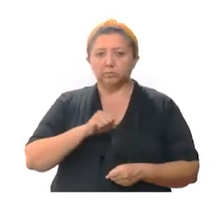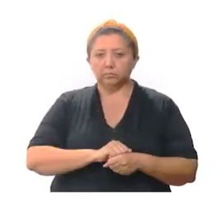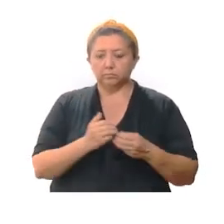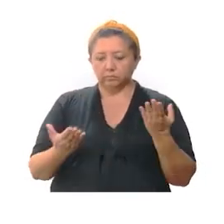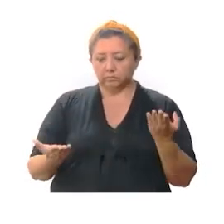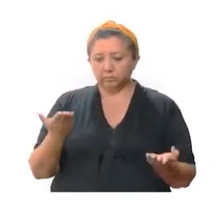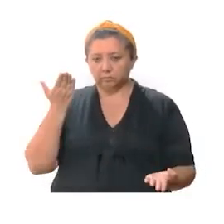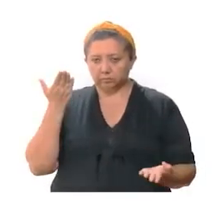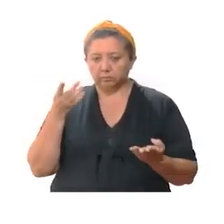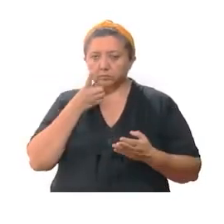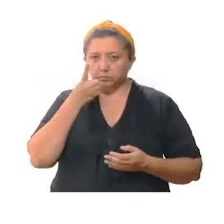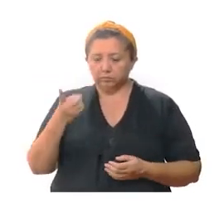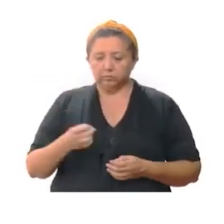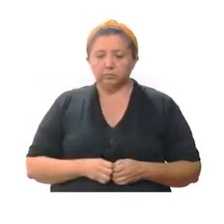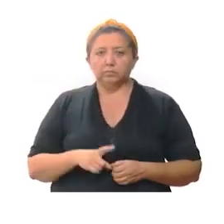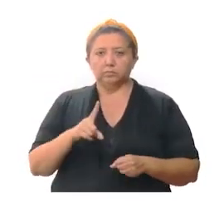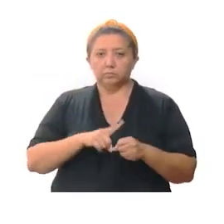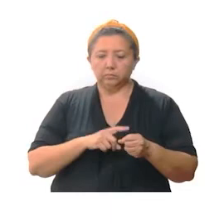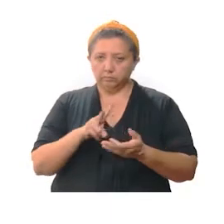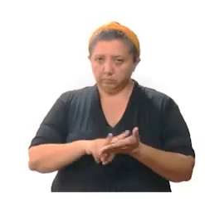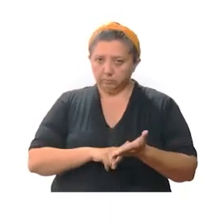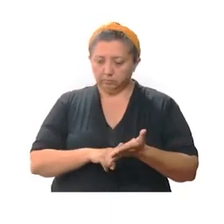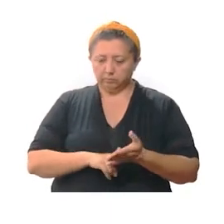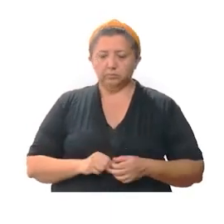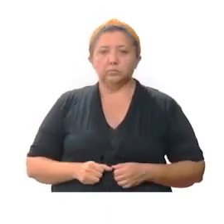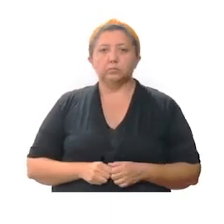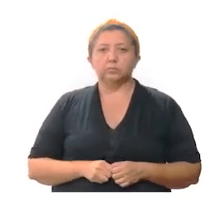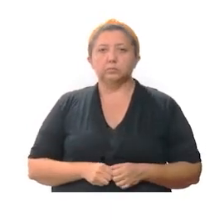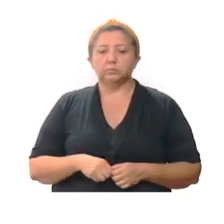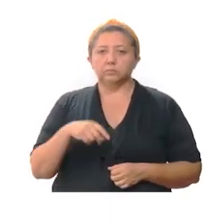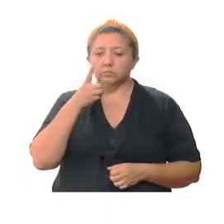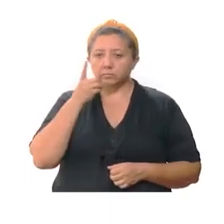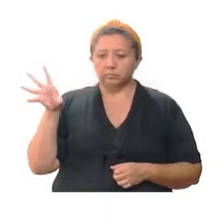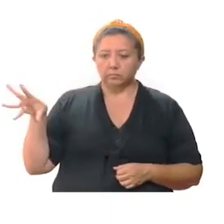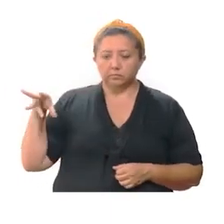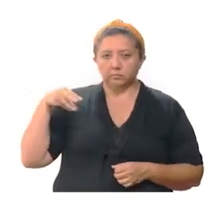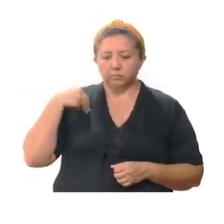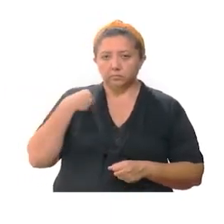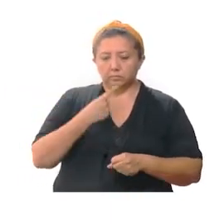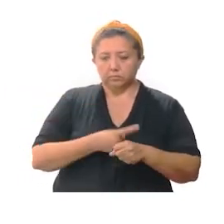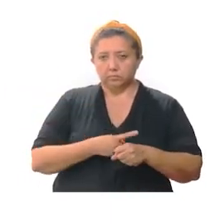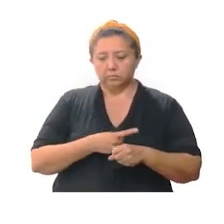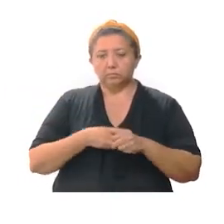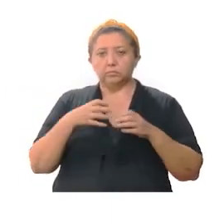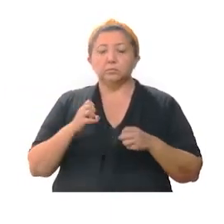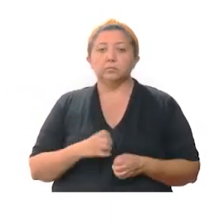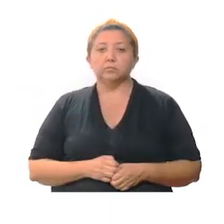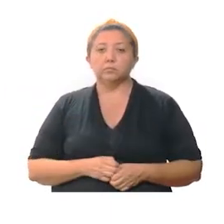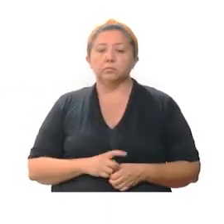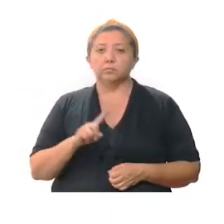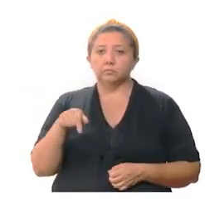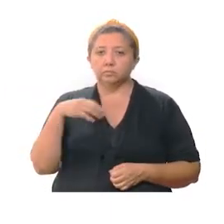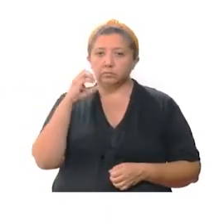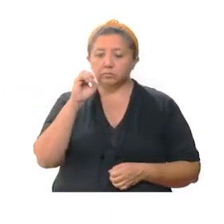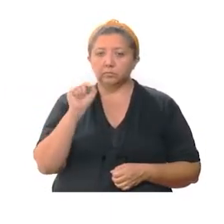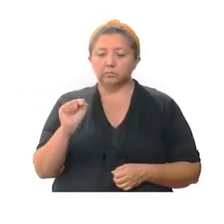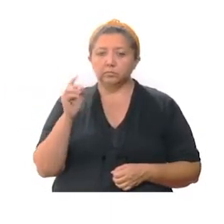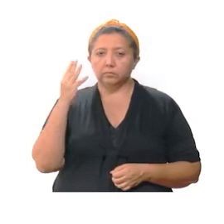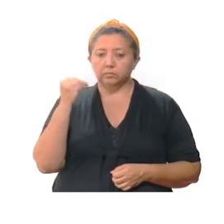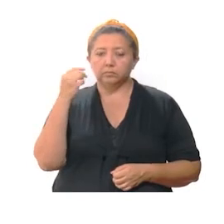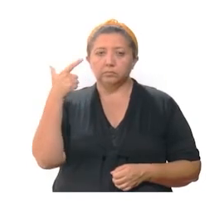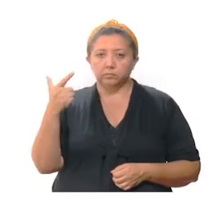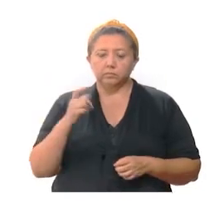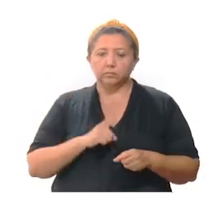semana con respecto a la anterior está en color verde y estable. El ritmo de contagiosidad del coronavirus es de